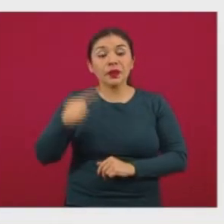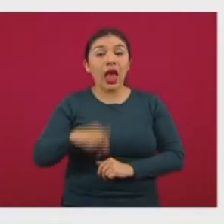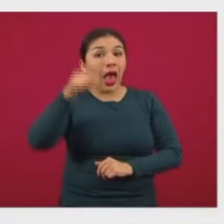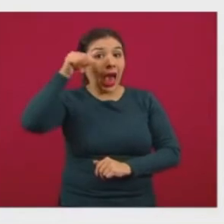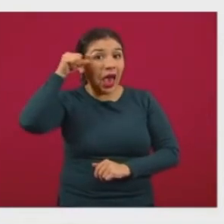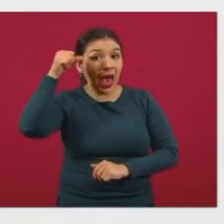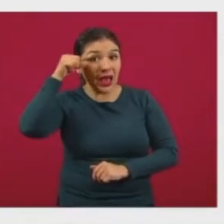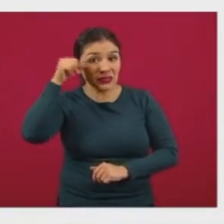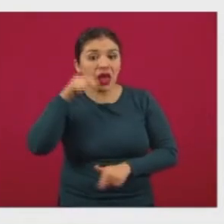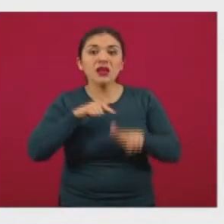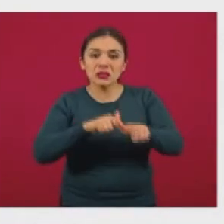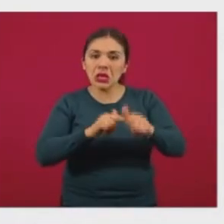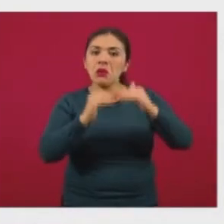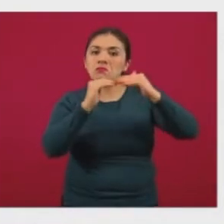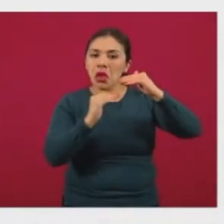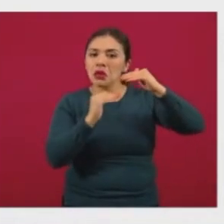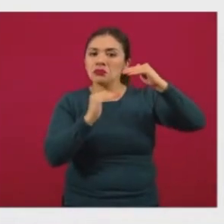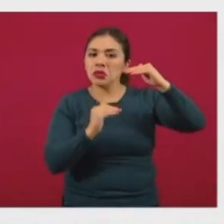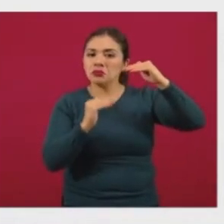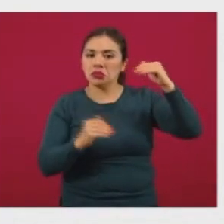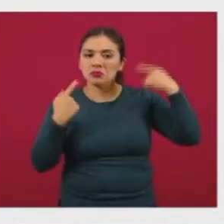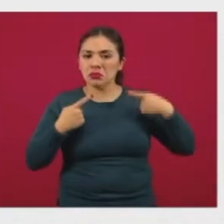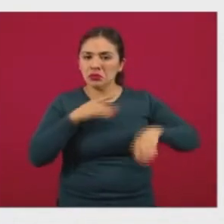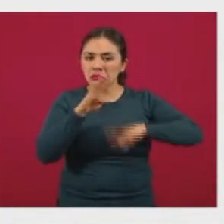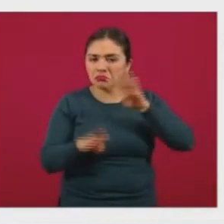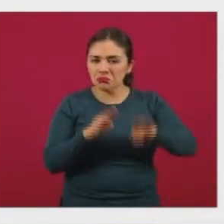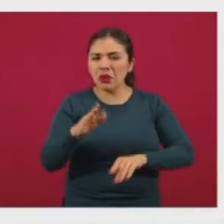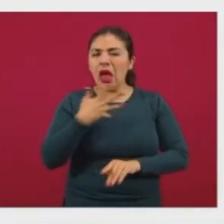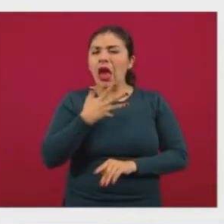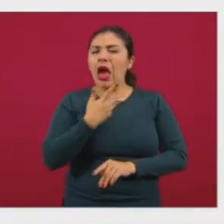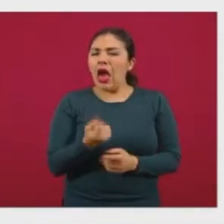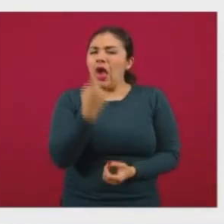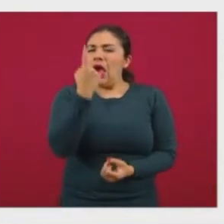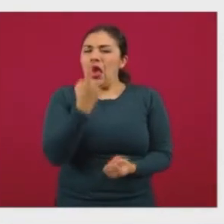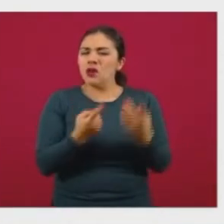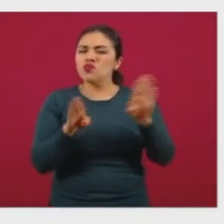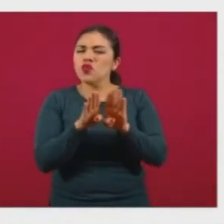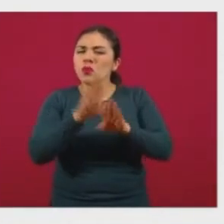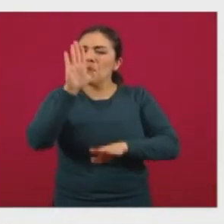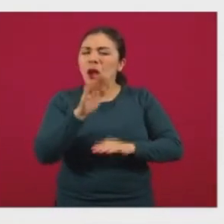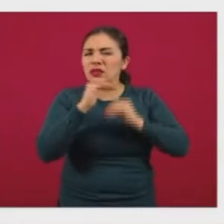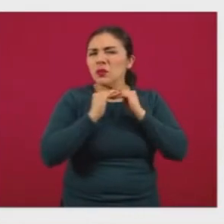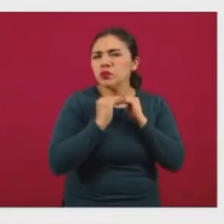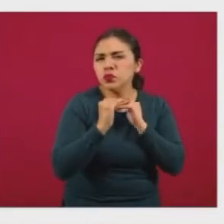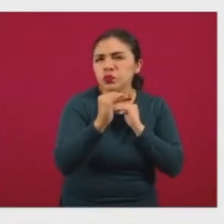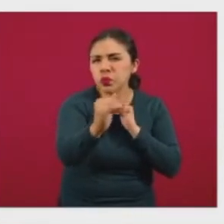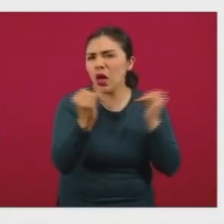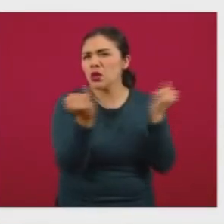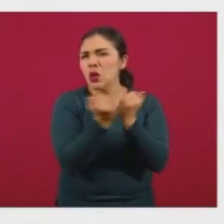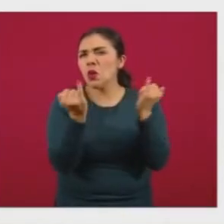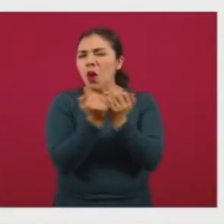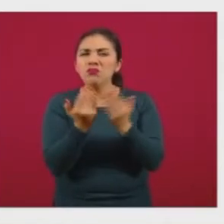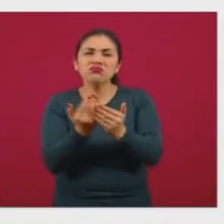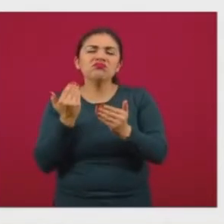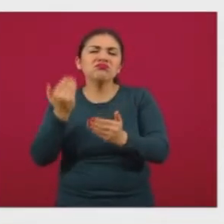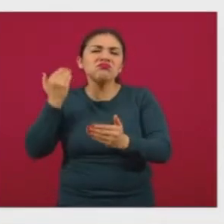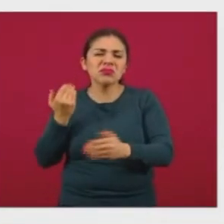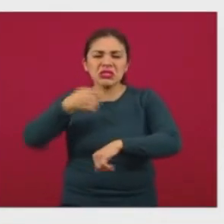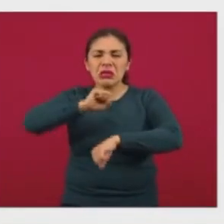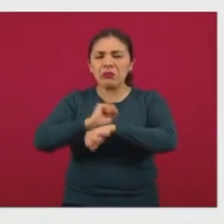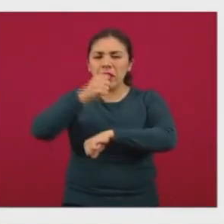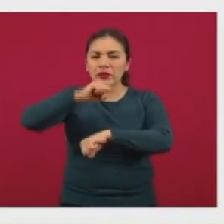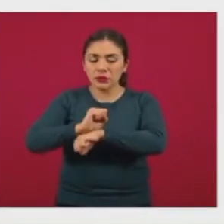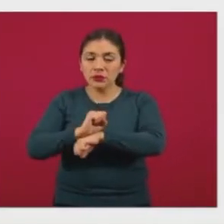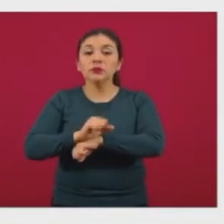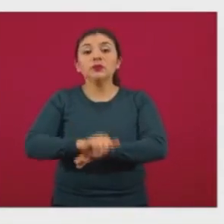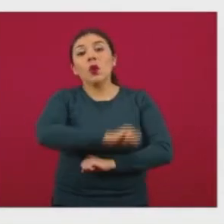Sudoriental sigue disminuyendo sus defunciones, aunque ha tenido más bien un comportamiento de meseta en las últimas